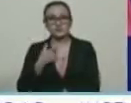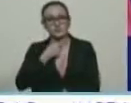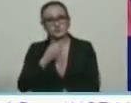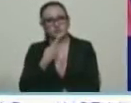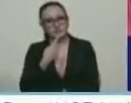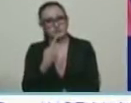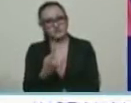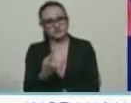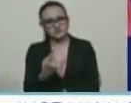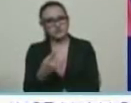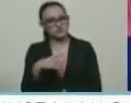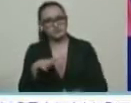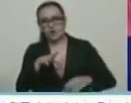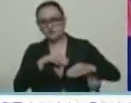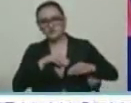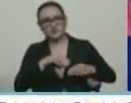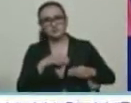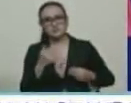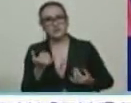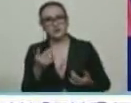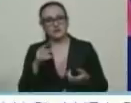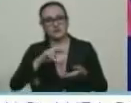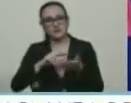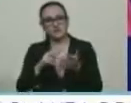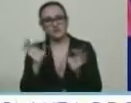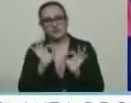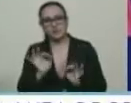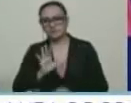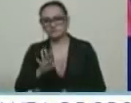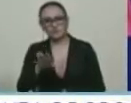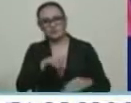no aceptamos este conducto. Y